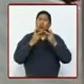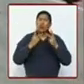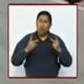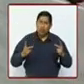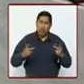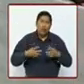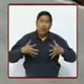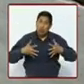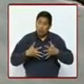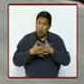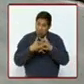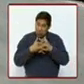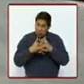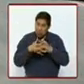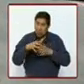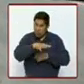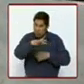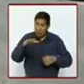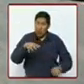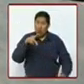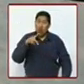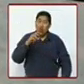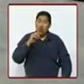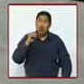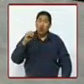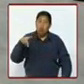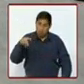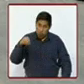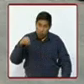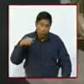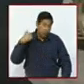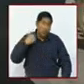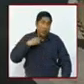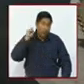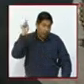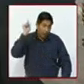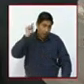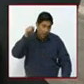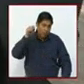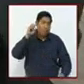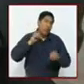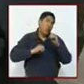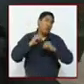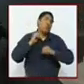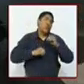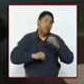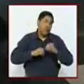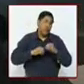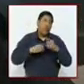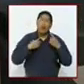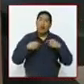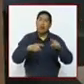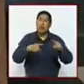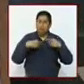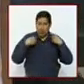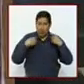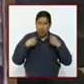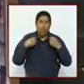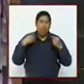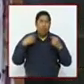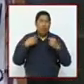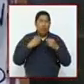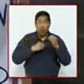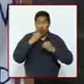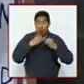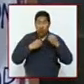registra un bloqueo de caminos en el municipio de Popó, en Oruro. Exactamente en la carretera Panamericana Oruro-Potosí. Según nuestro reportero al